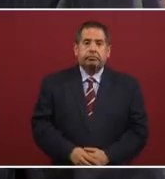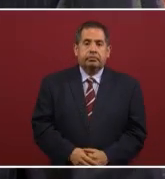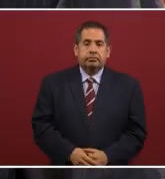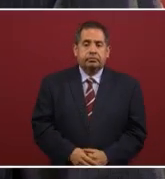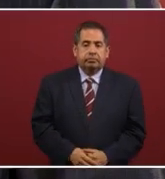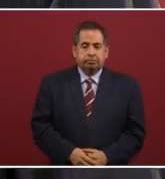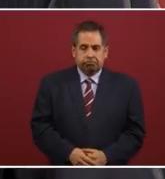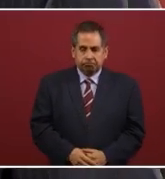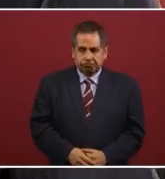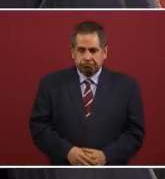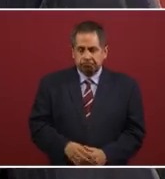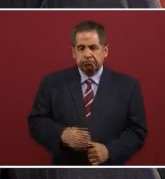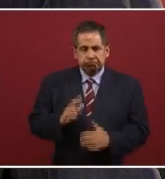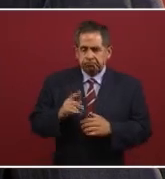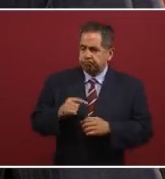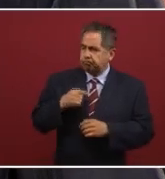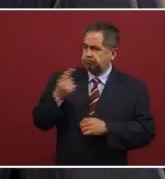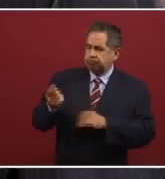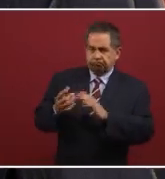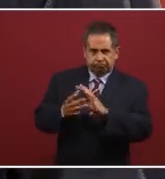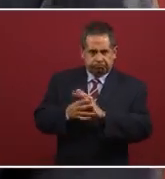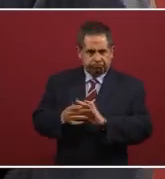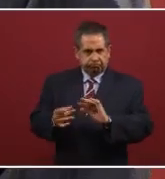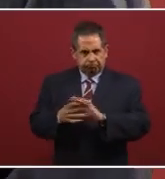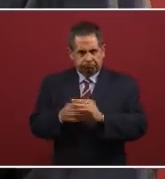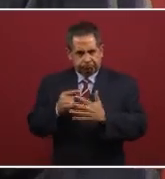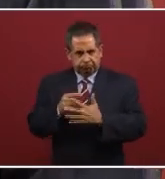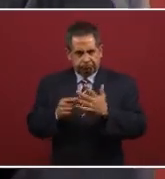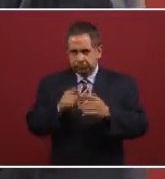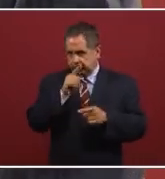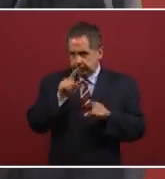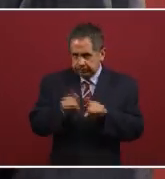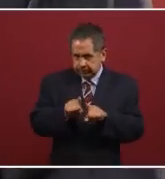Se le explicó al mismo tiempo